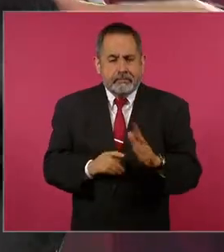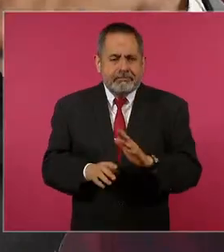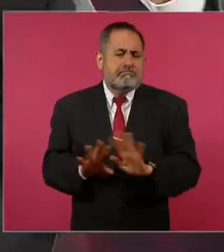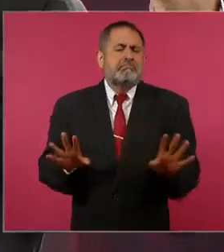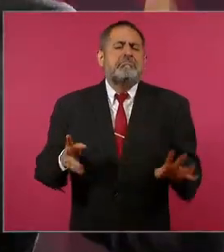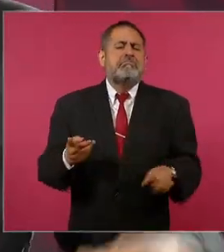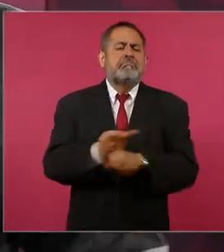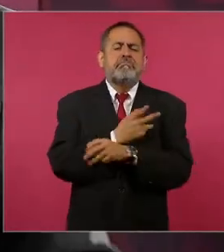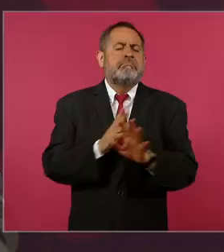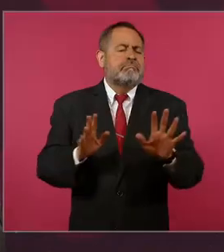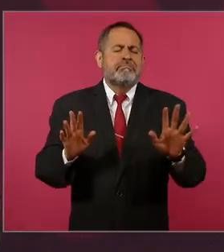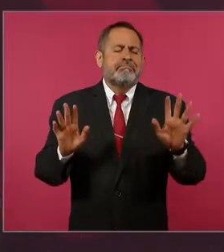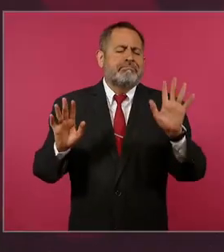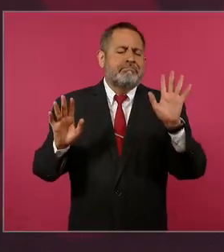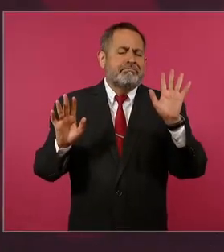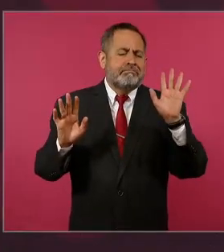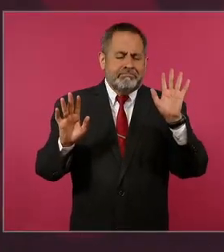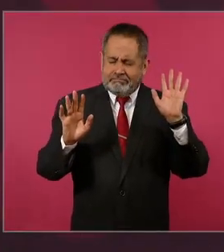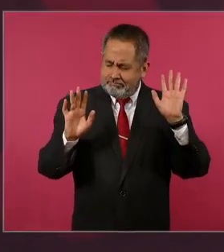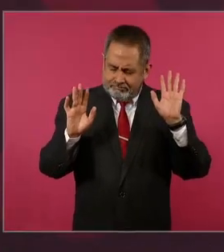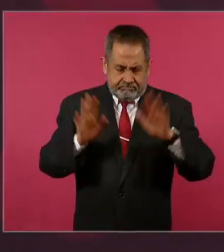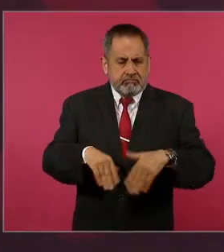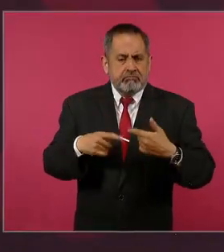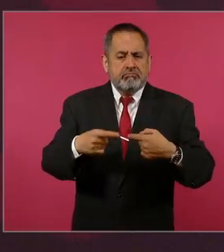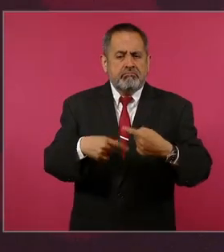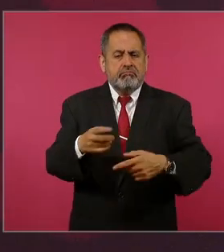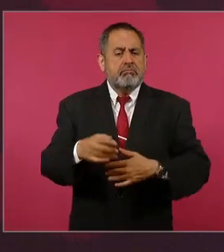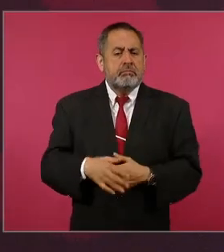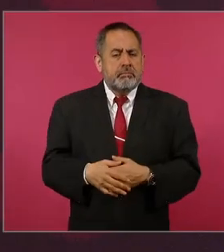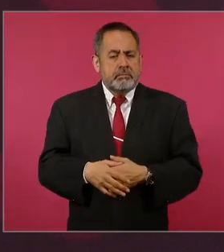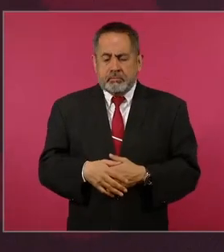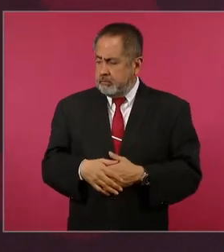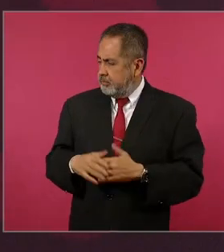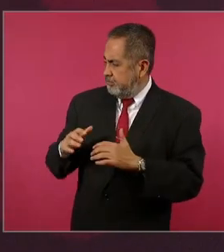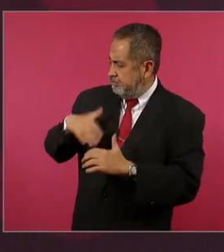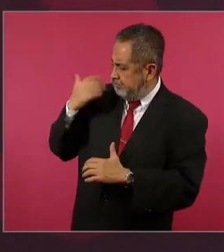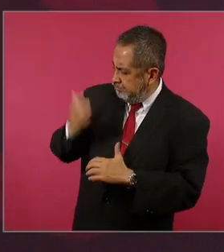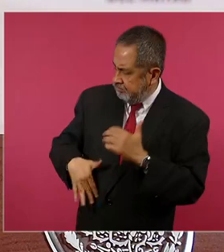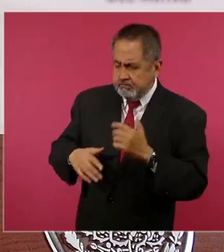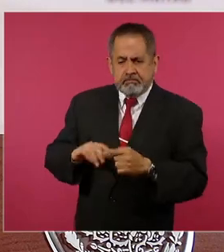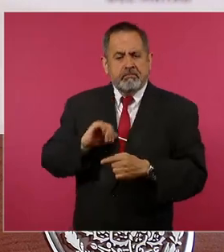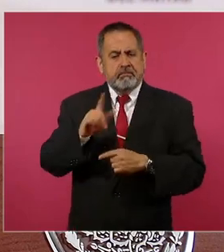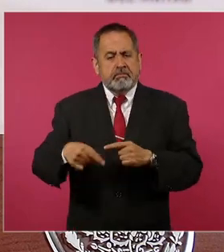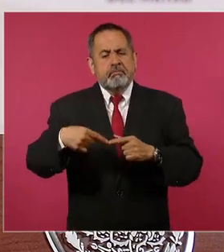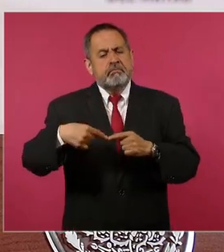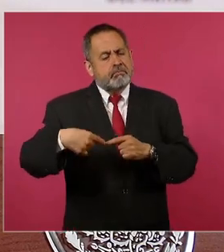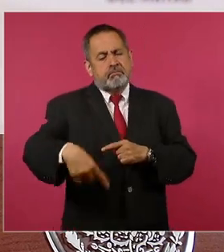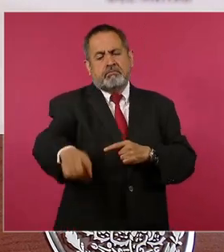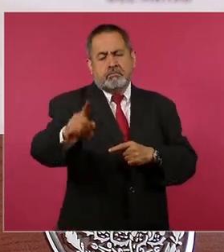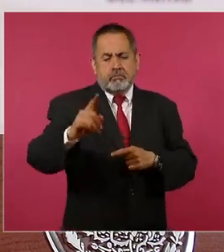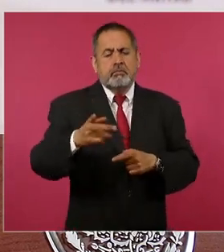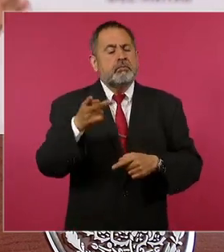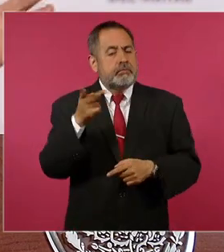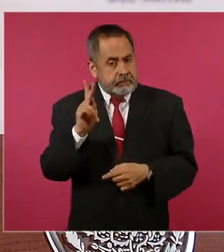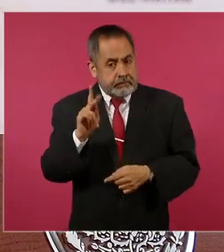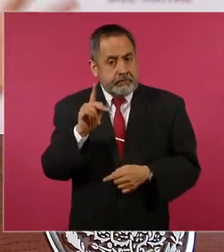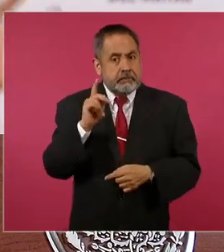ya, sí, termino una etapa, inicia otra, pero